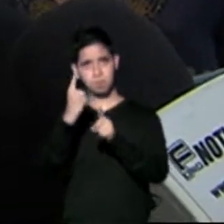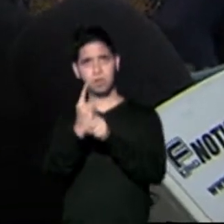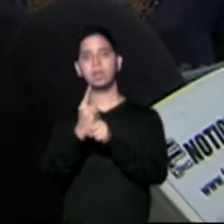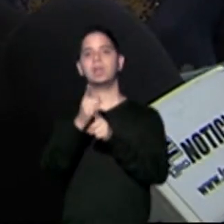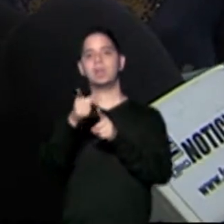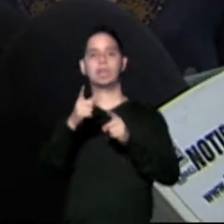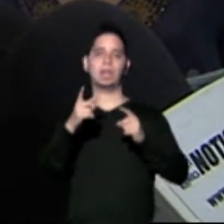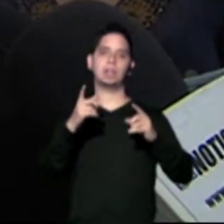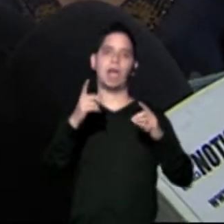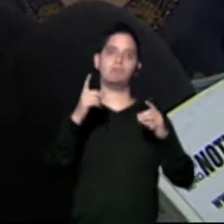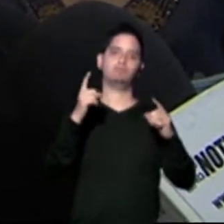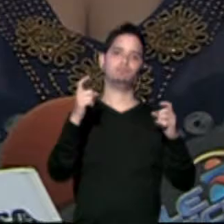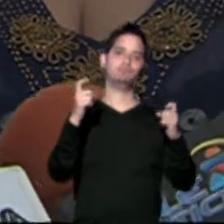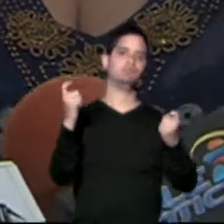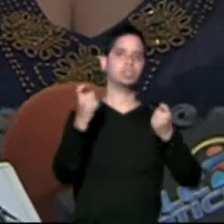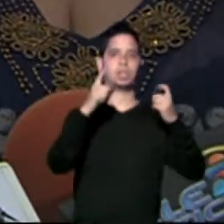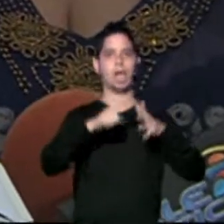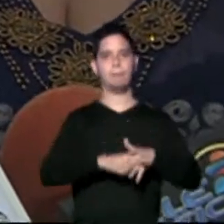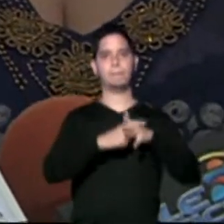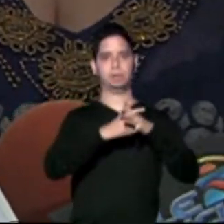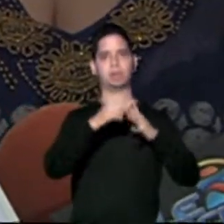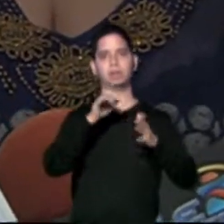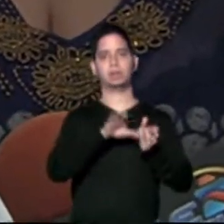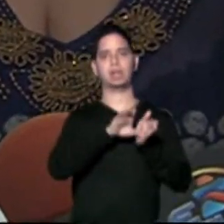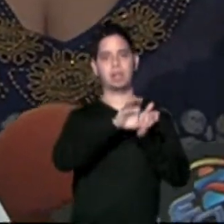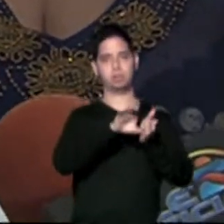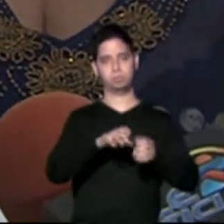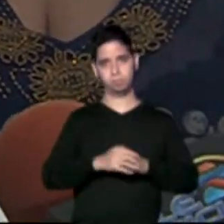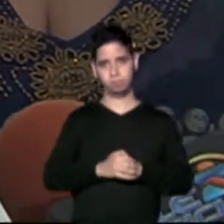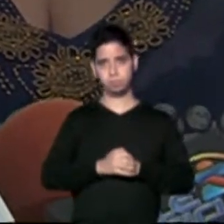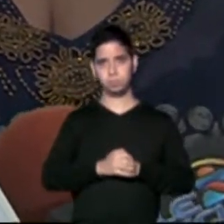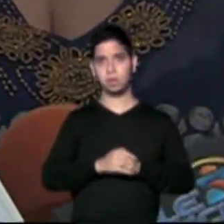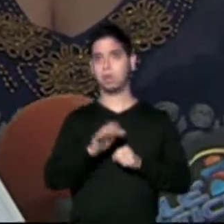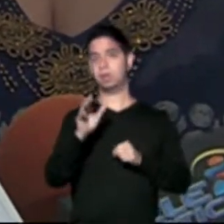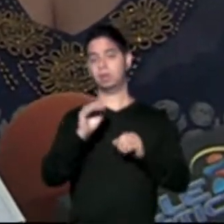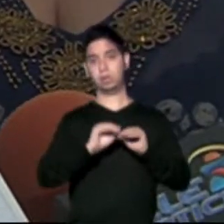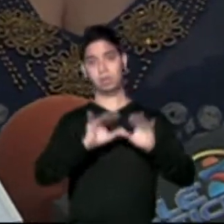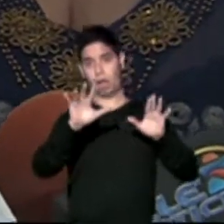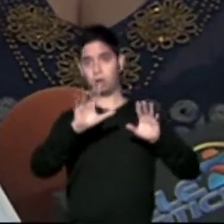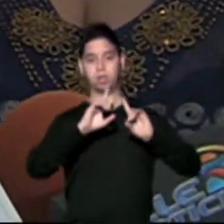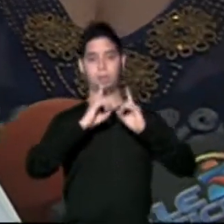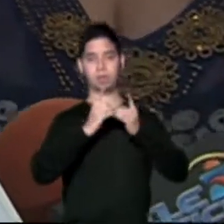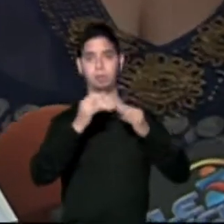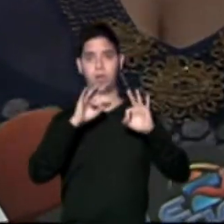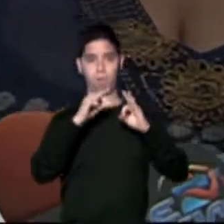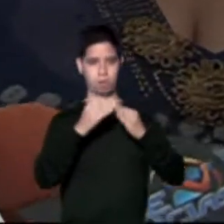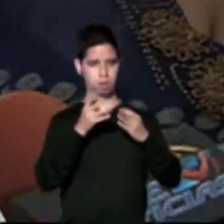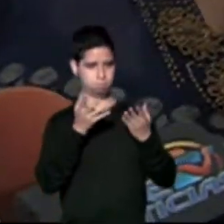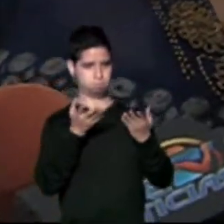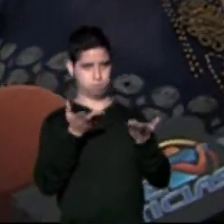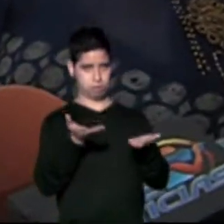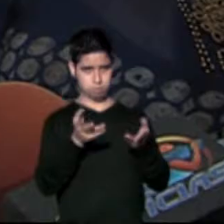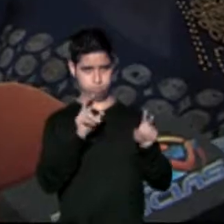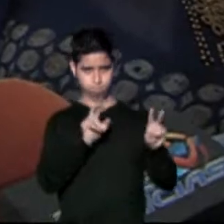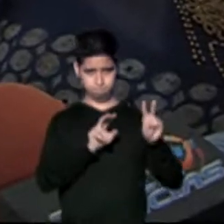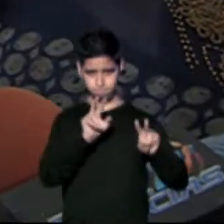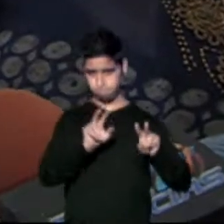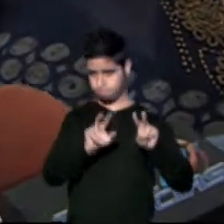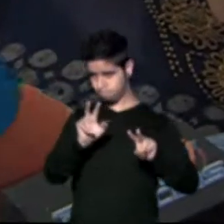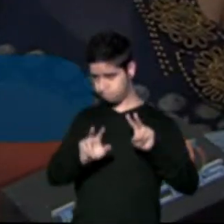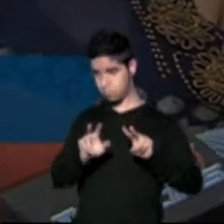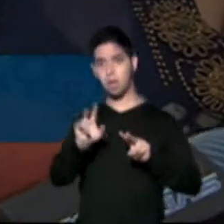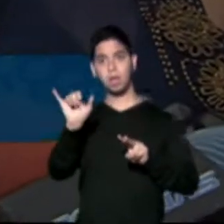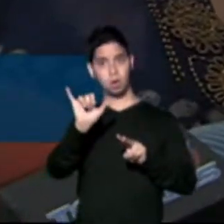Cataño las fiestas de la San Sebastián. Obviamente el departamento de la familia va a estar destacado tanto aquí en Cataño como en la calle San